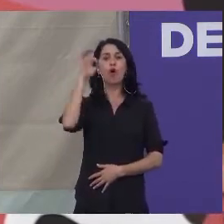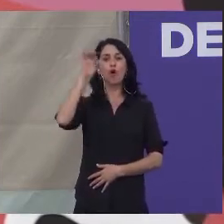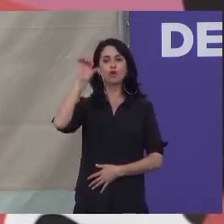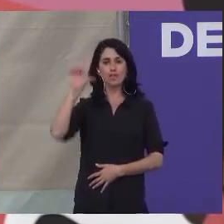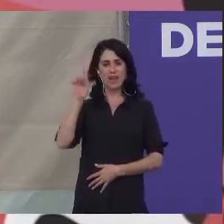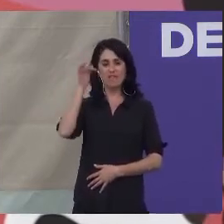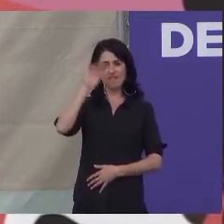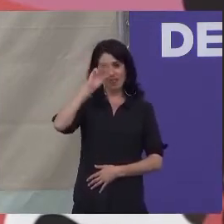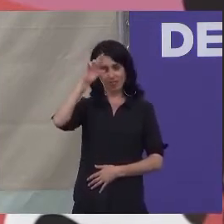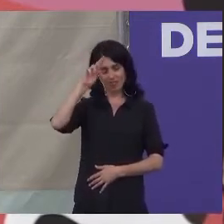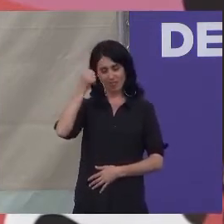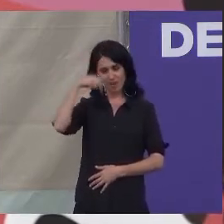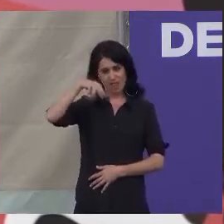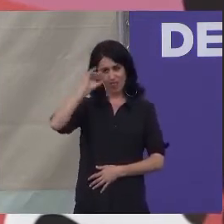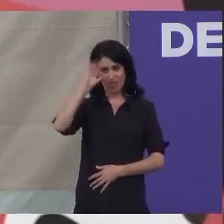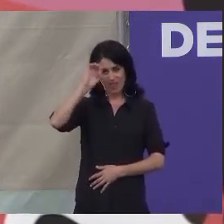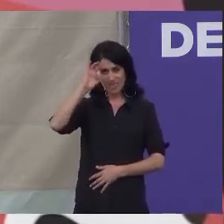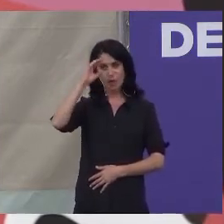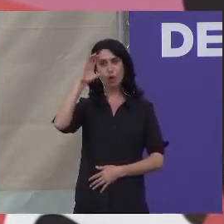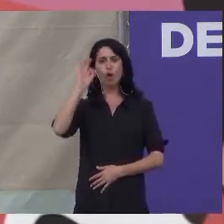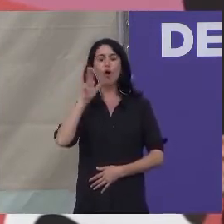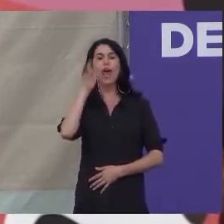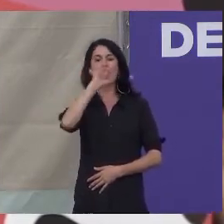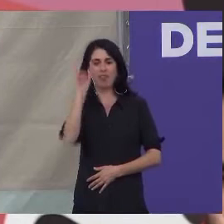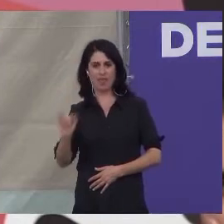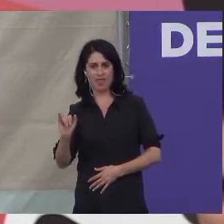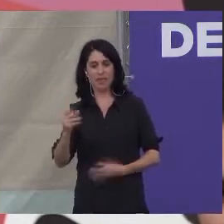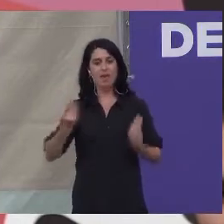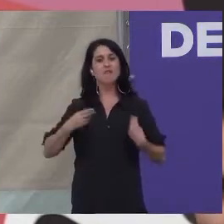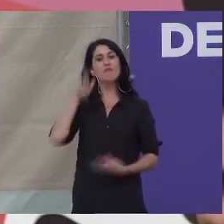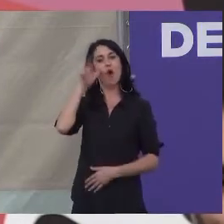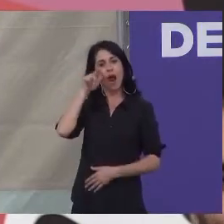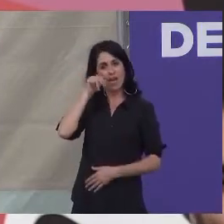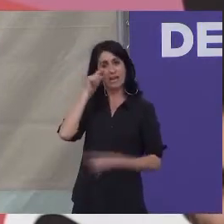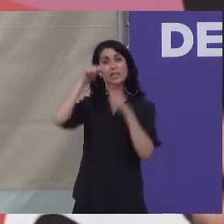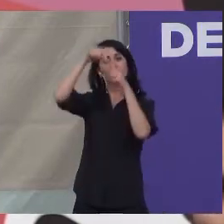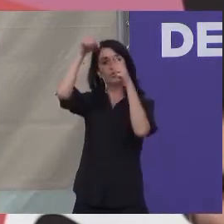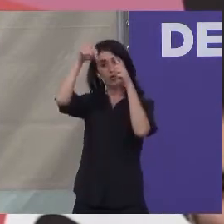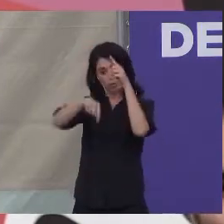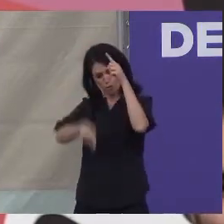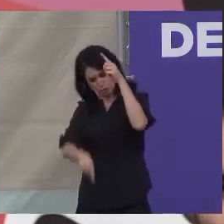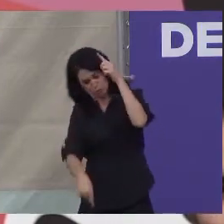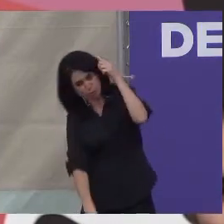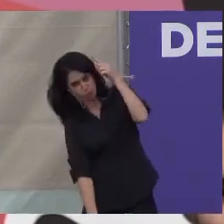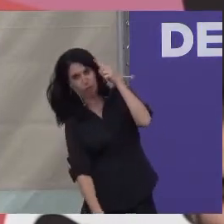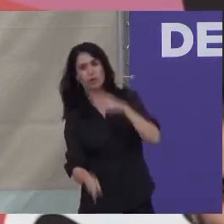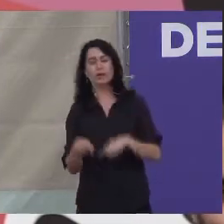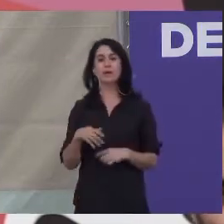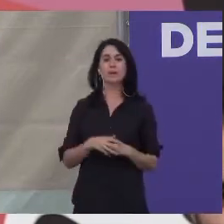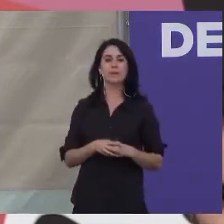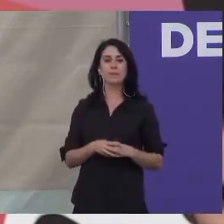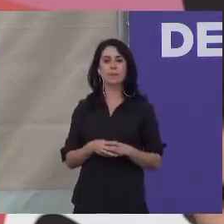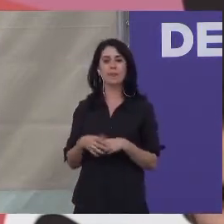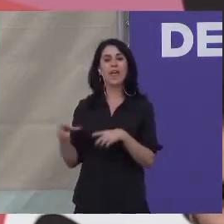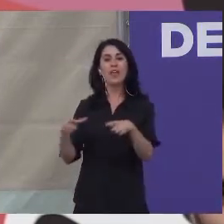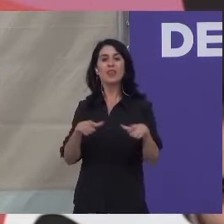Albaladejo Hernández, vecino de la localidad de Pilar de la Horadada, en Alicante, al sur del sur, y vengo avalado por el Círculo de